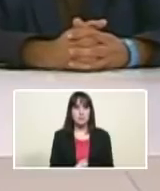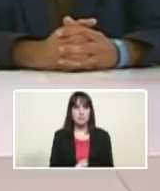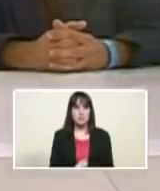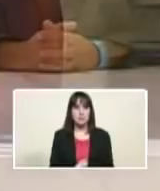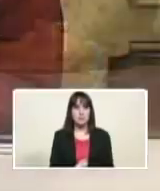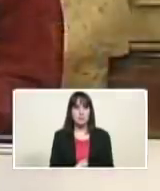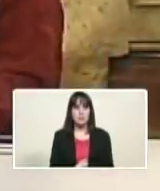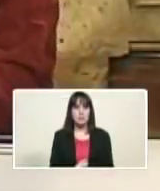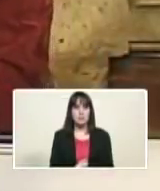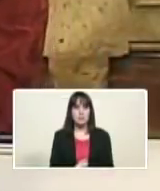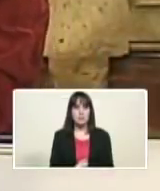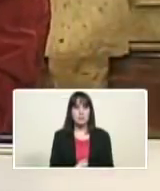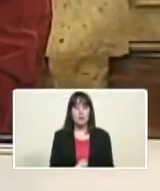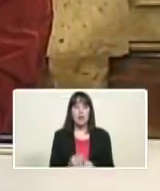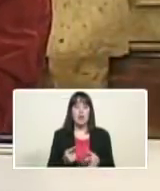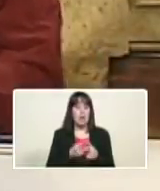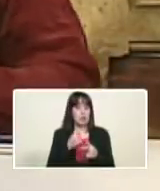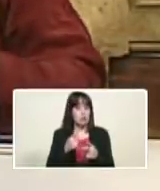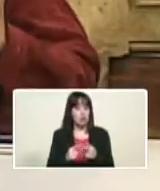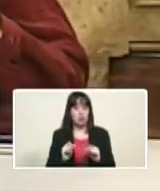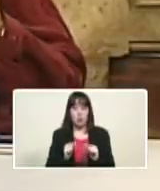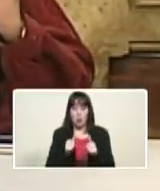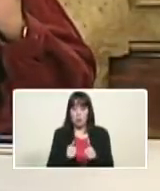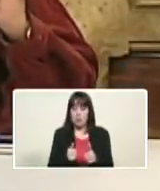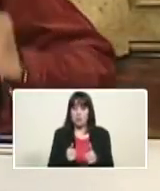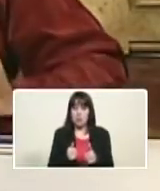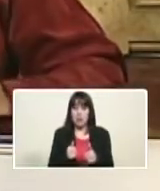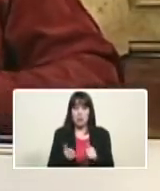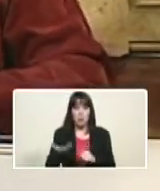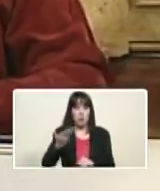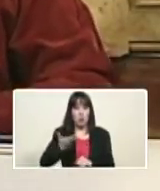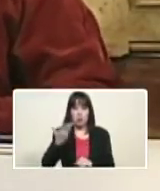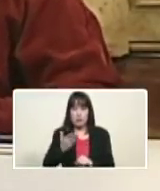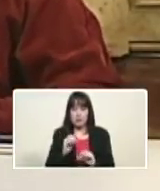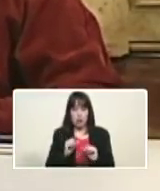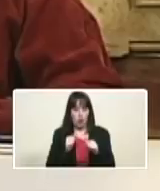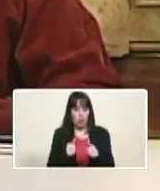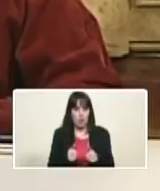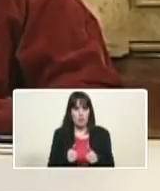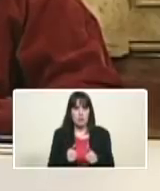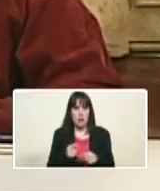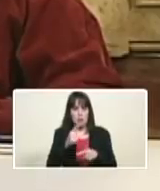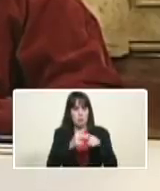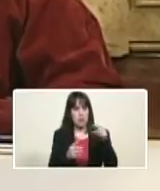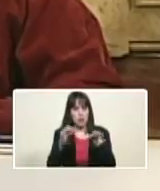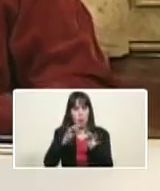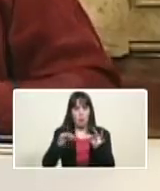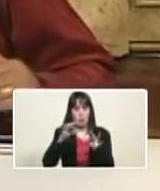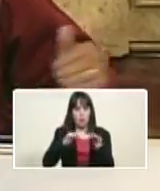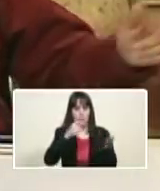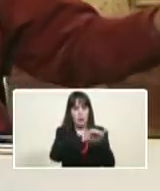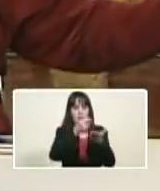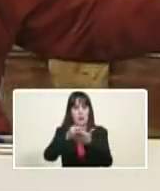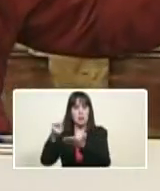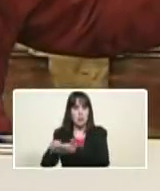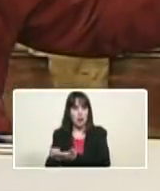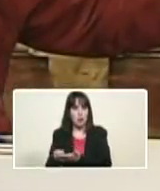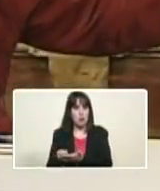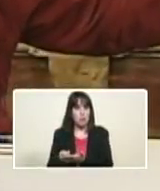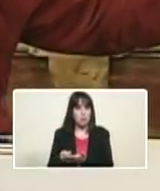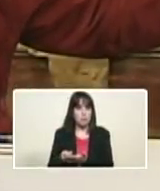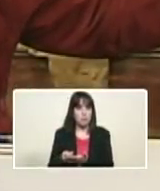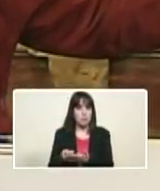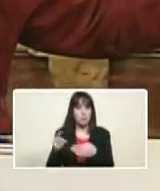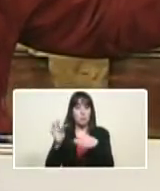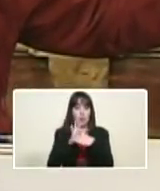Ahora, compañero, ese es el punto de partida mínimo. Castro Soteldo, uno de los creadores de